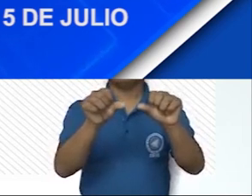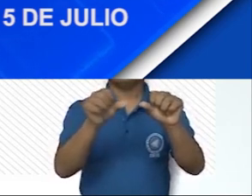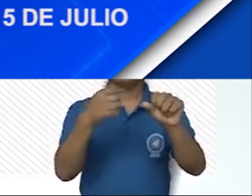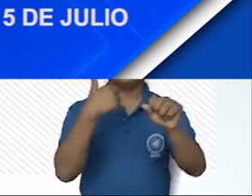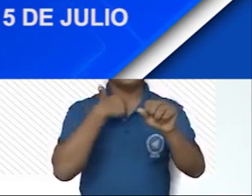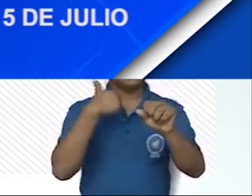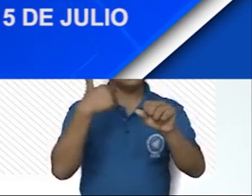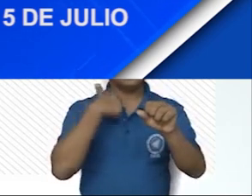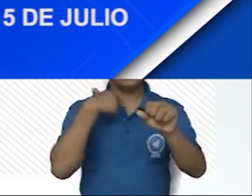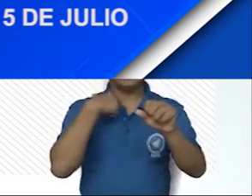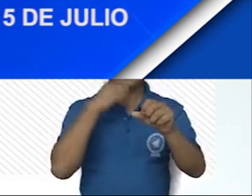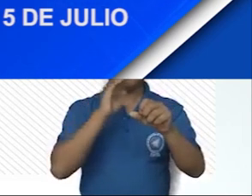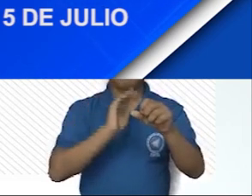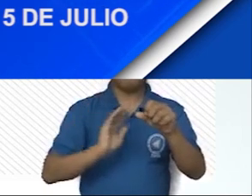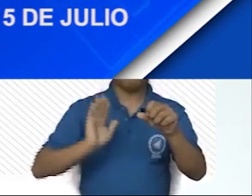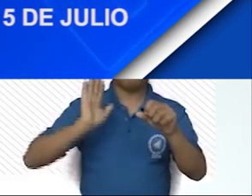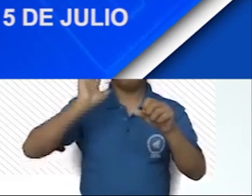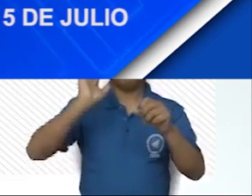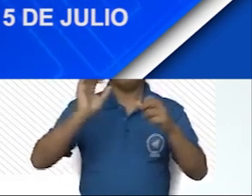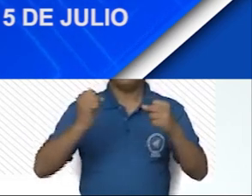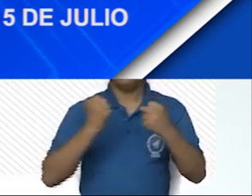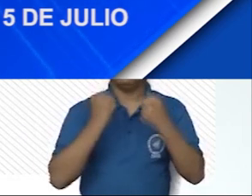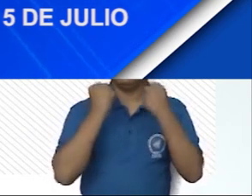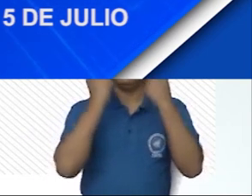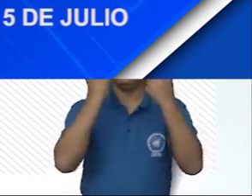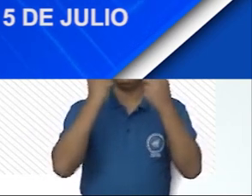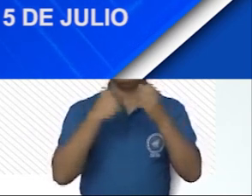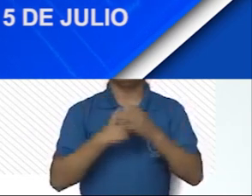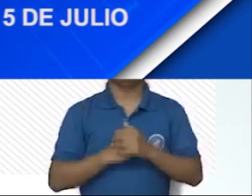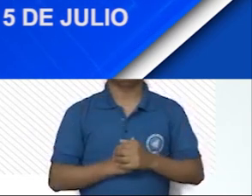día con mayor fortaleza,